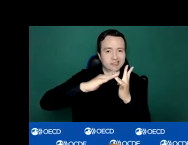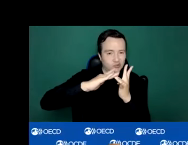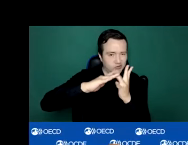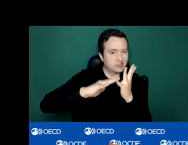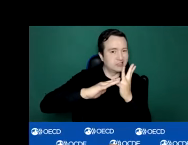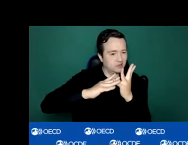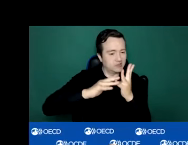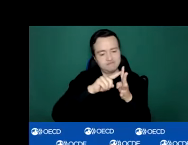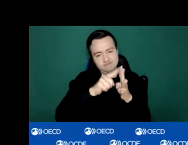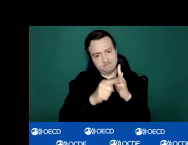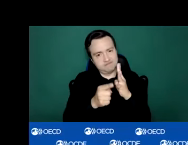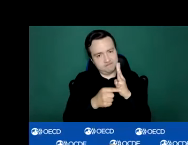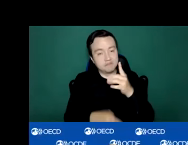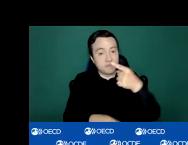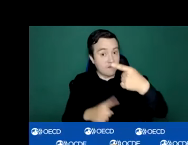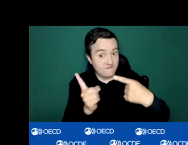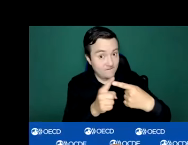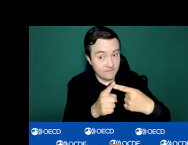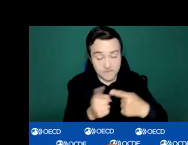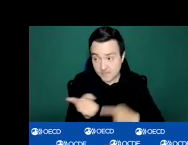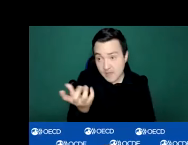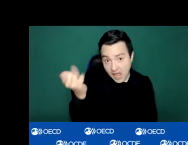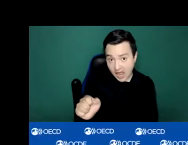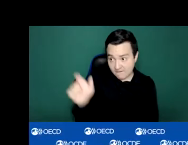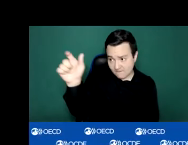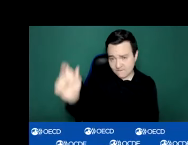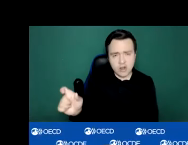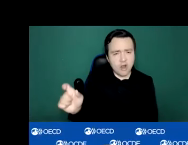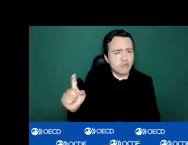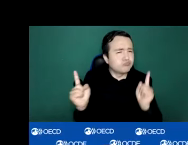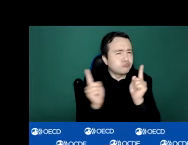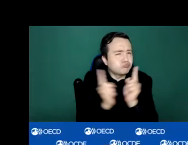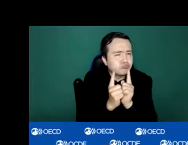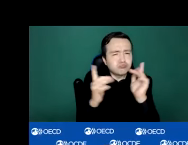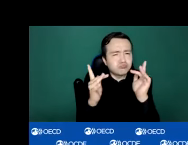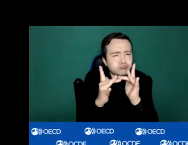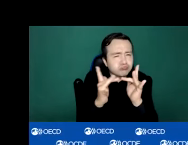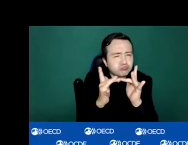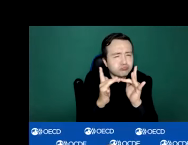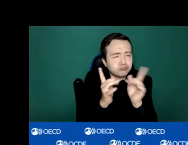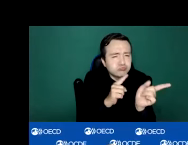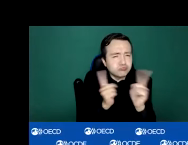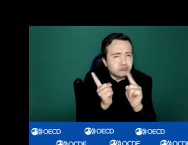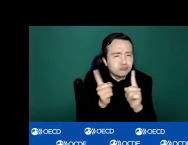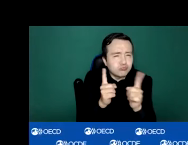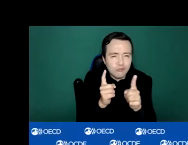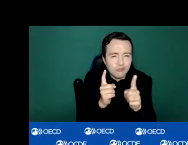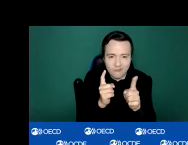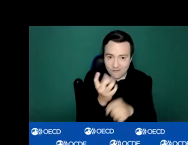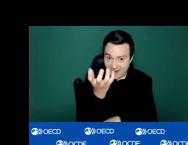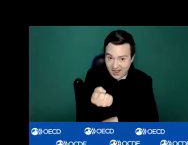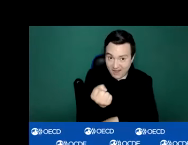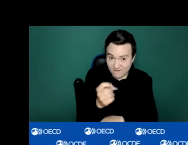persona tiene médico de cabecera o alguna instalación que conoce